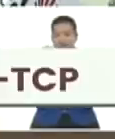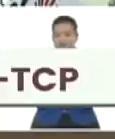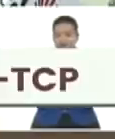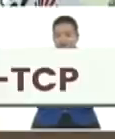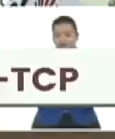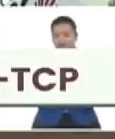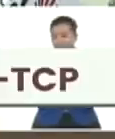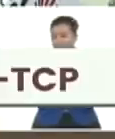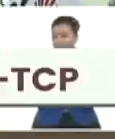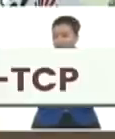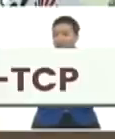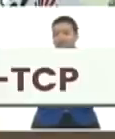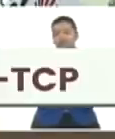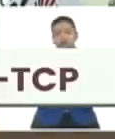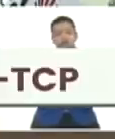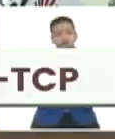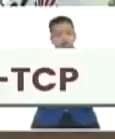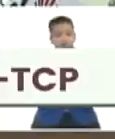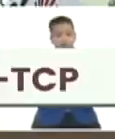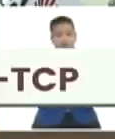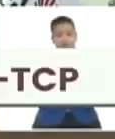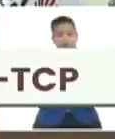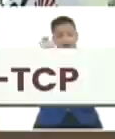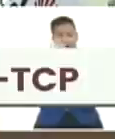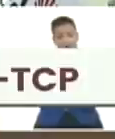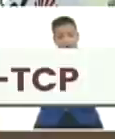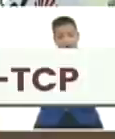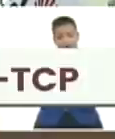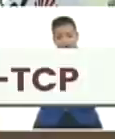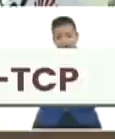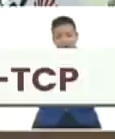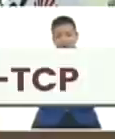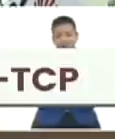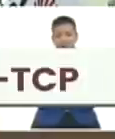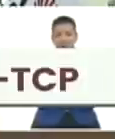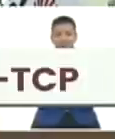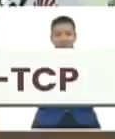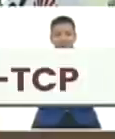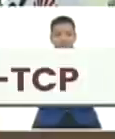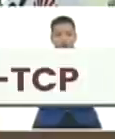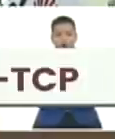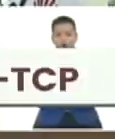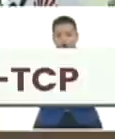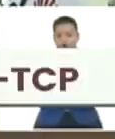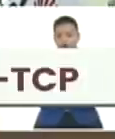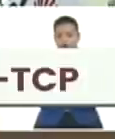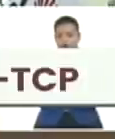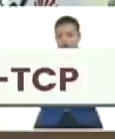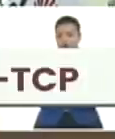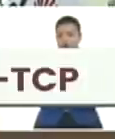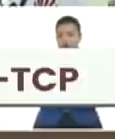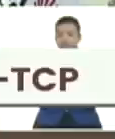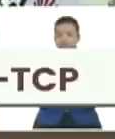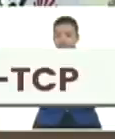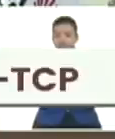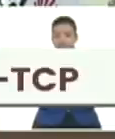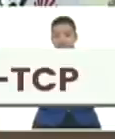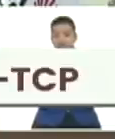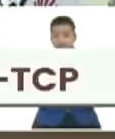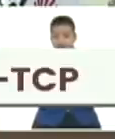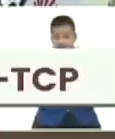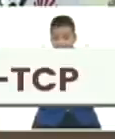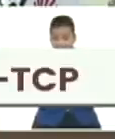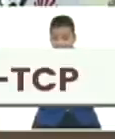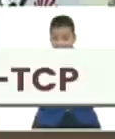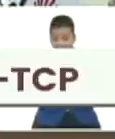genuina sociedad civil de nuestro continente. Octavo, enfatizan que este tipo de reuniones